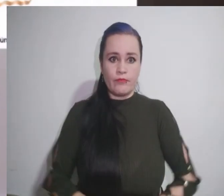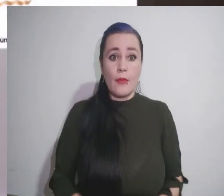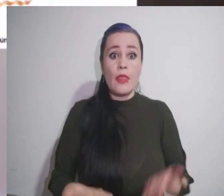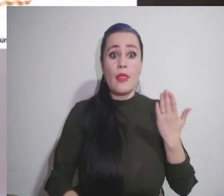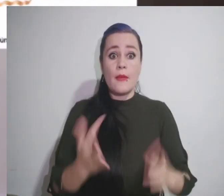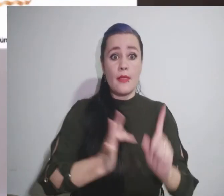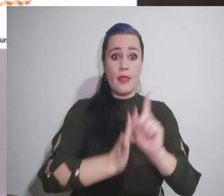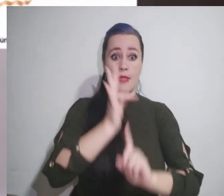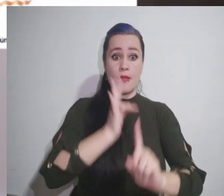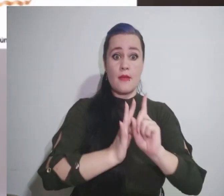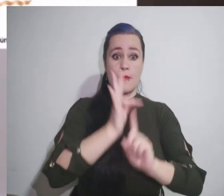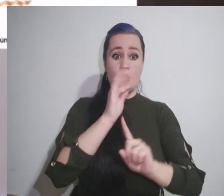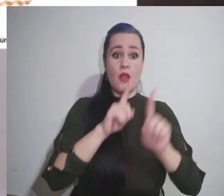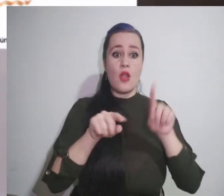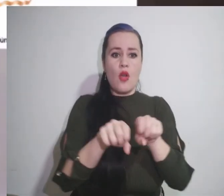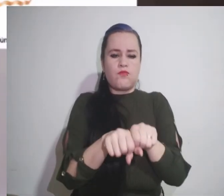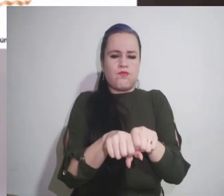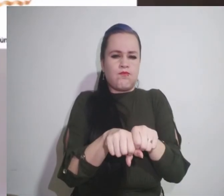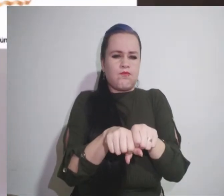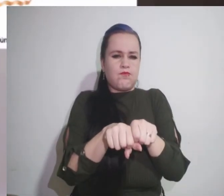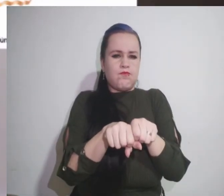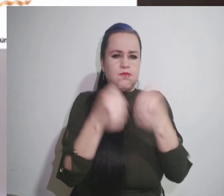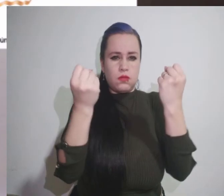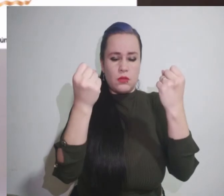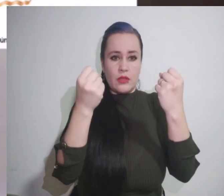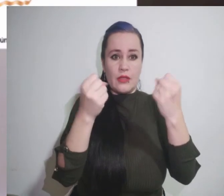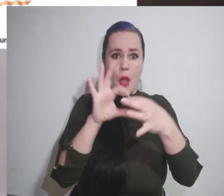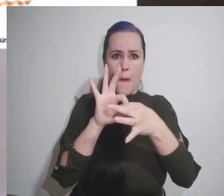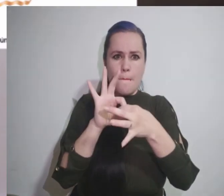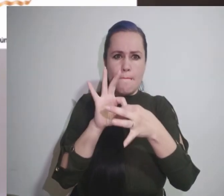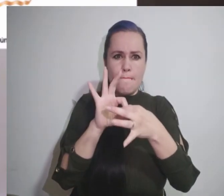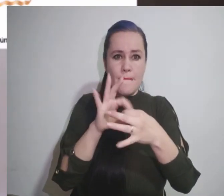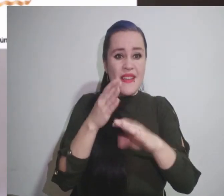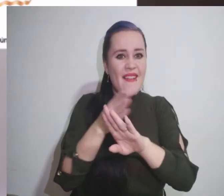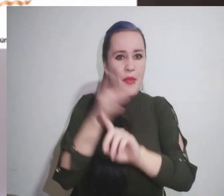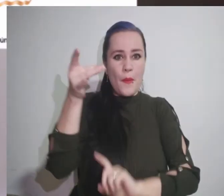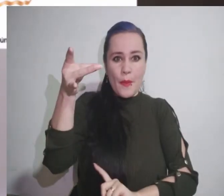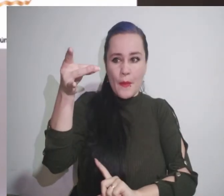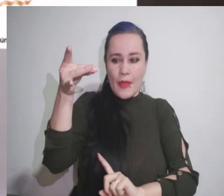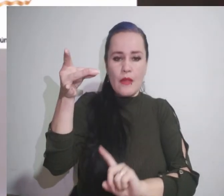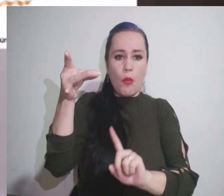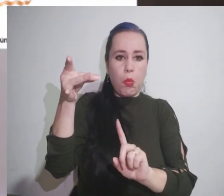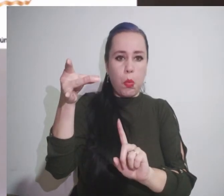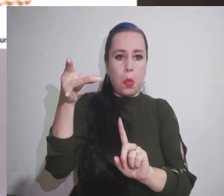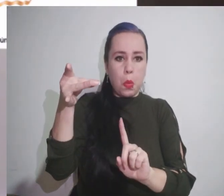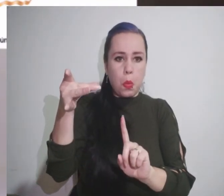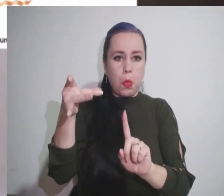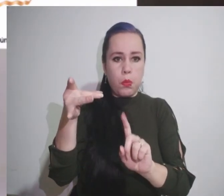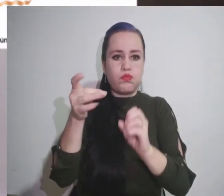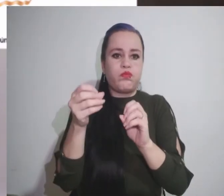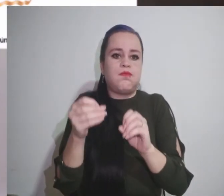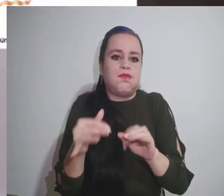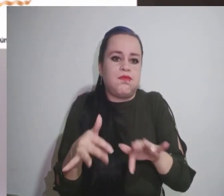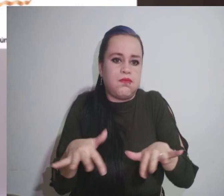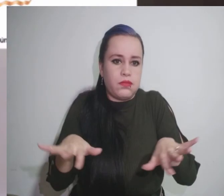estructura. Una variación en el pH o una variación en la temperatura hace que se rompan las fuerzas que